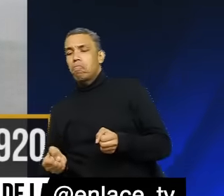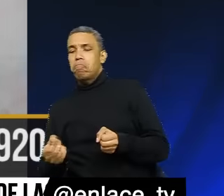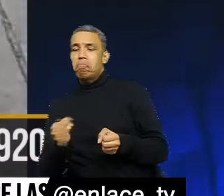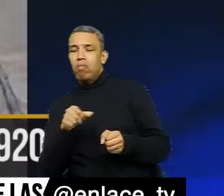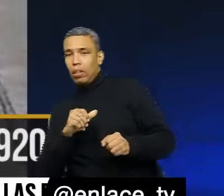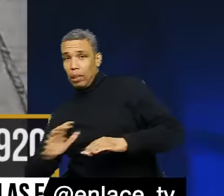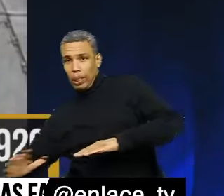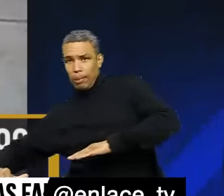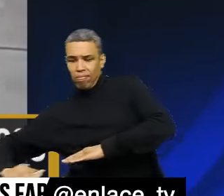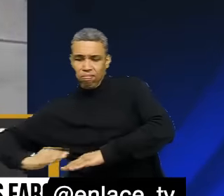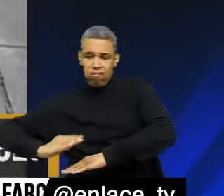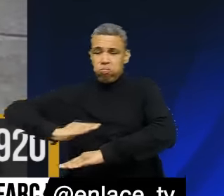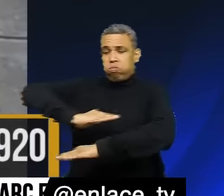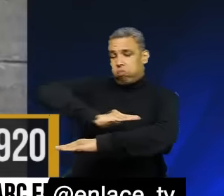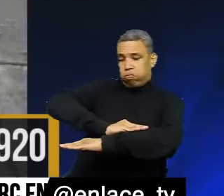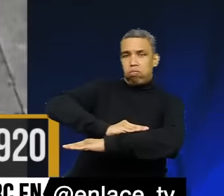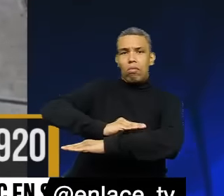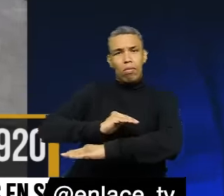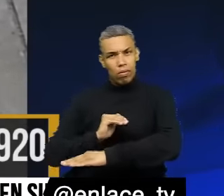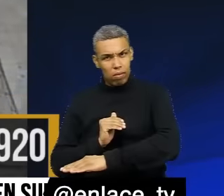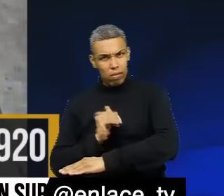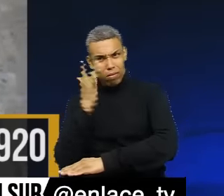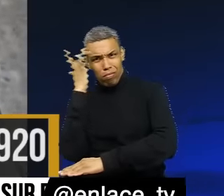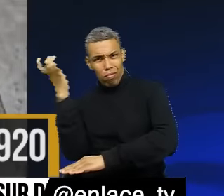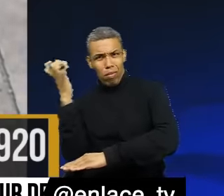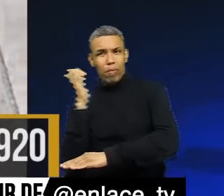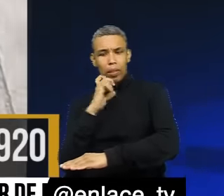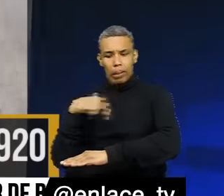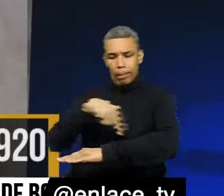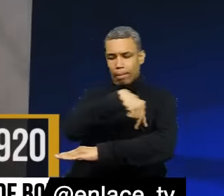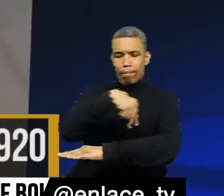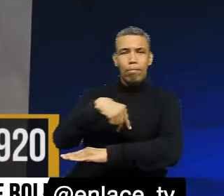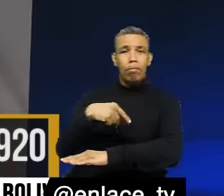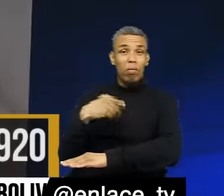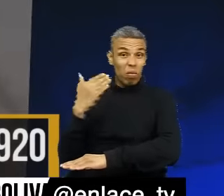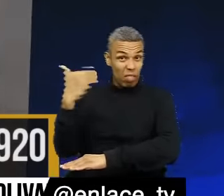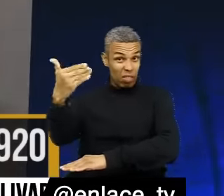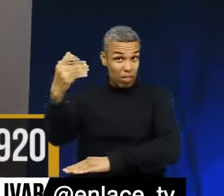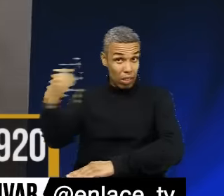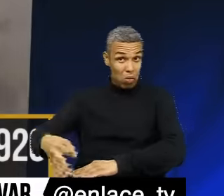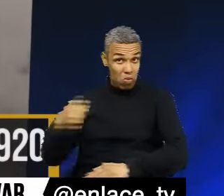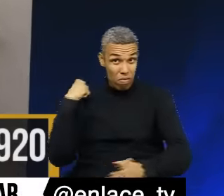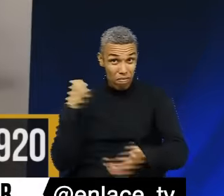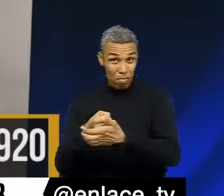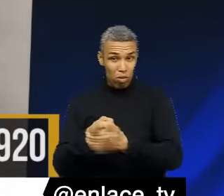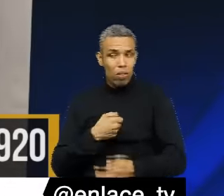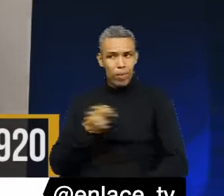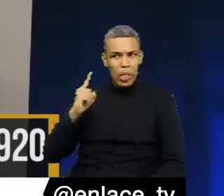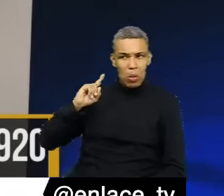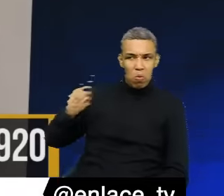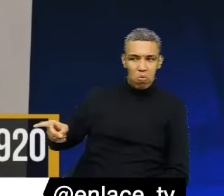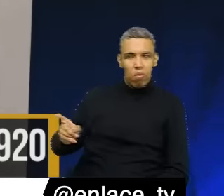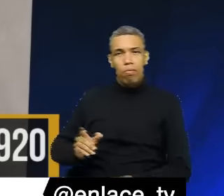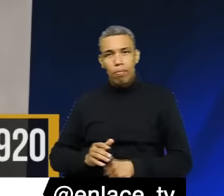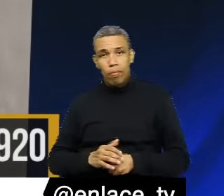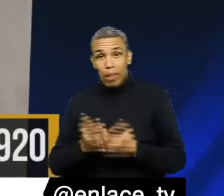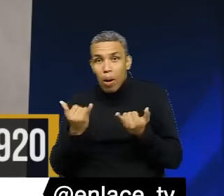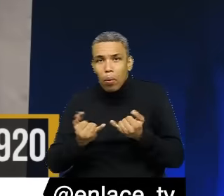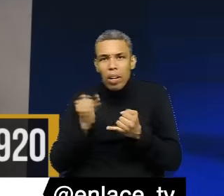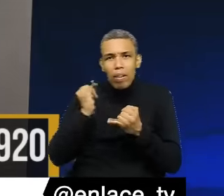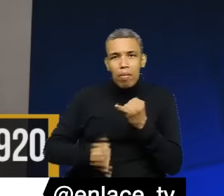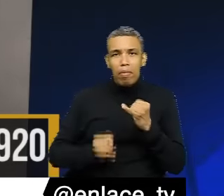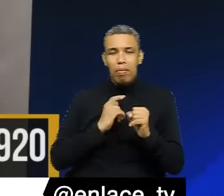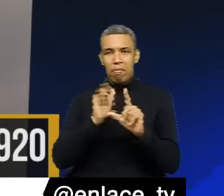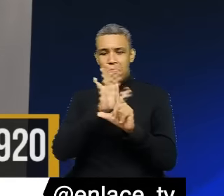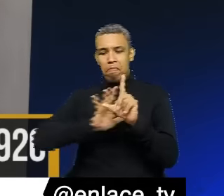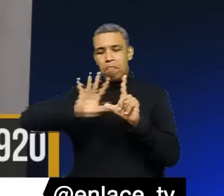la visibilidad, generando así un futuro accidente. Damos por terminado el reportero ciudadano con este video que nos envía